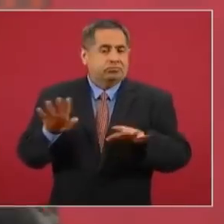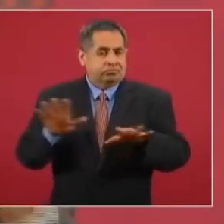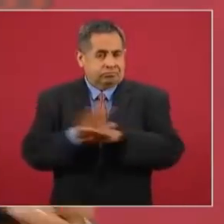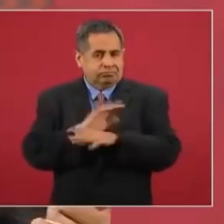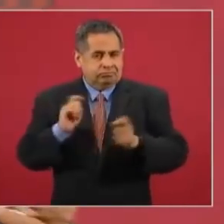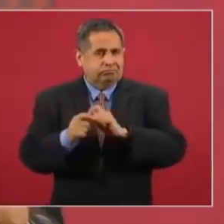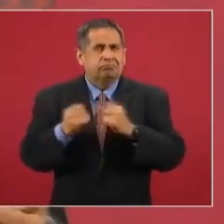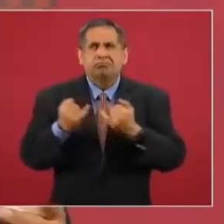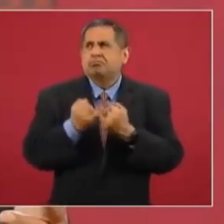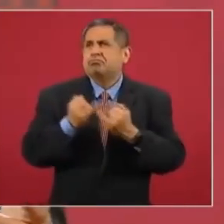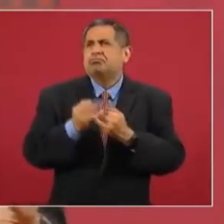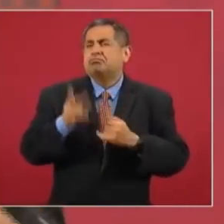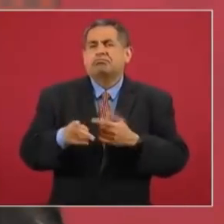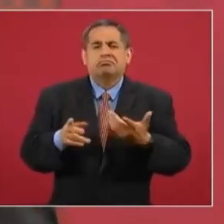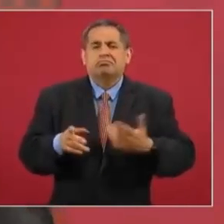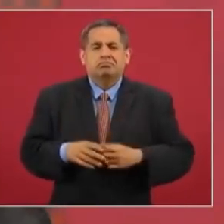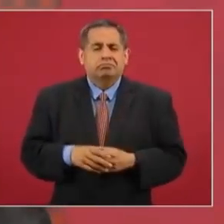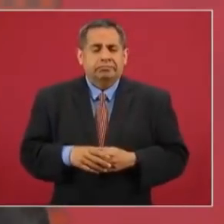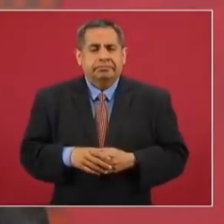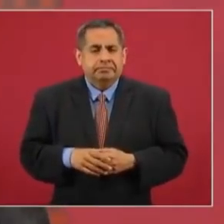fue como